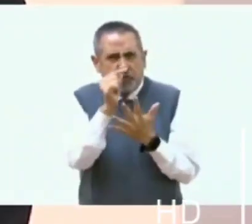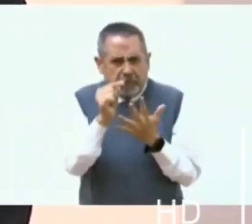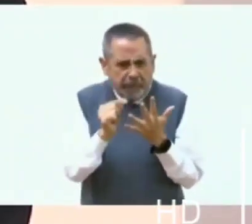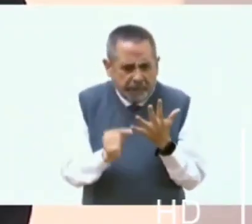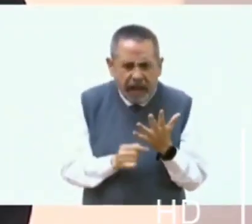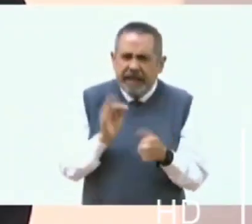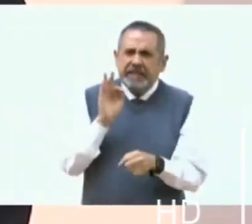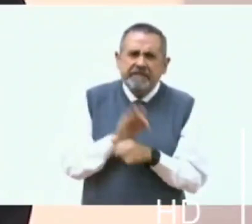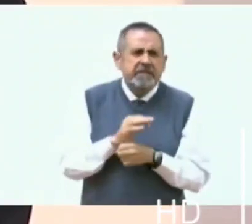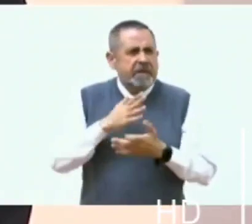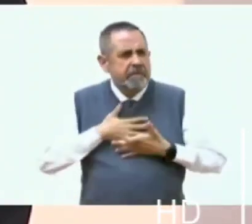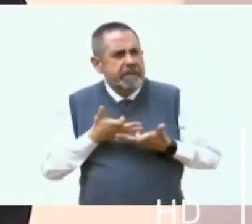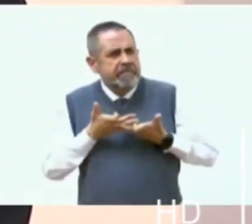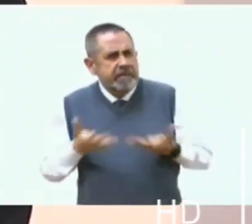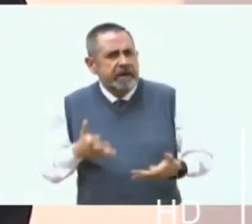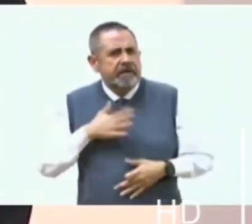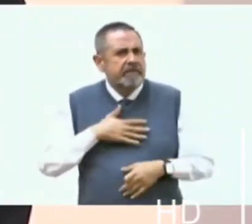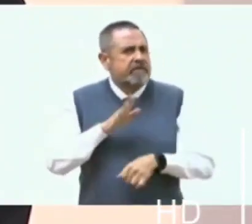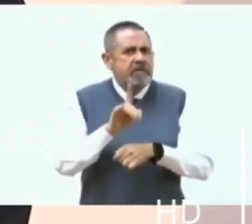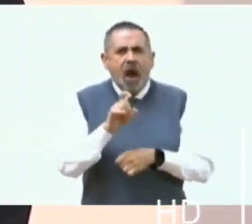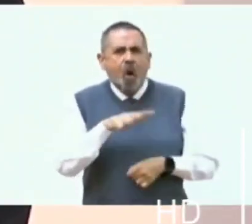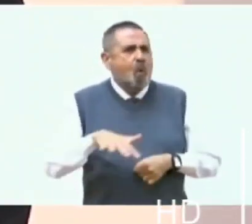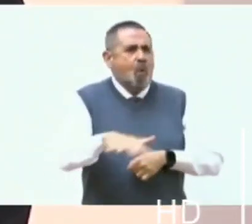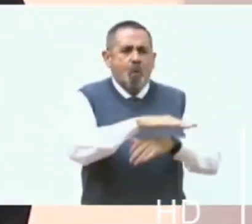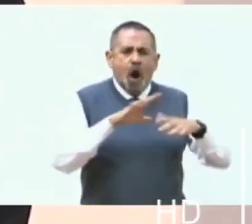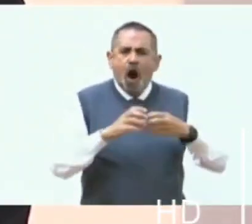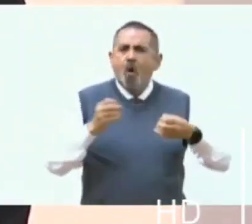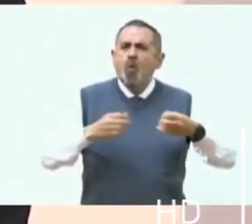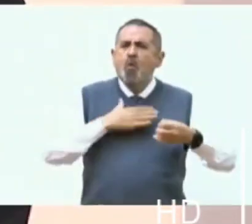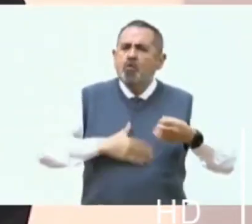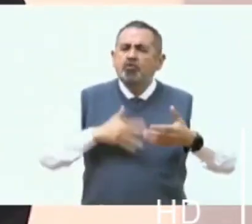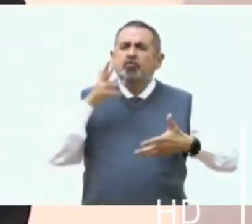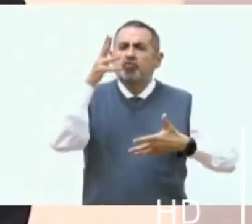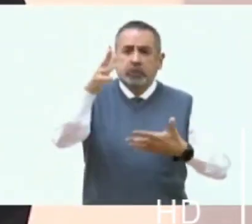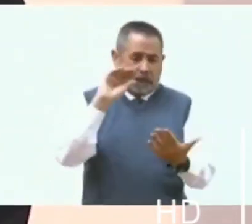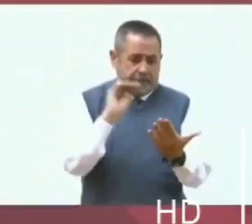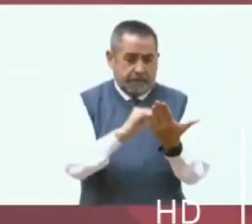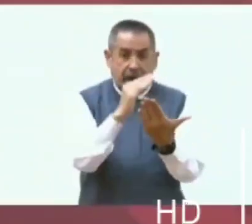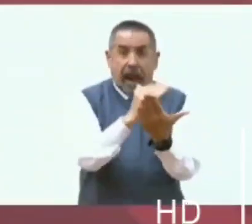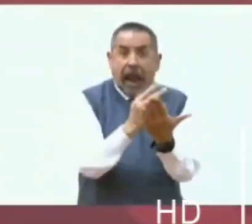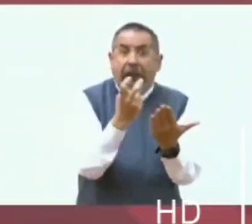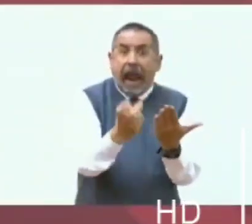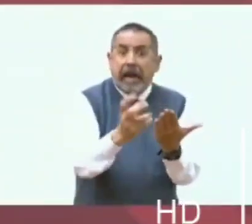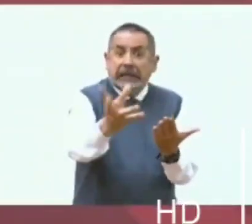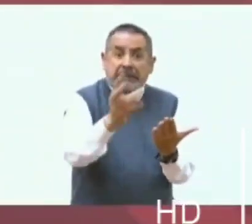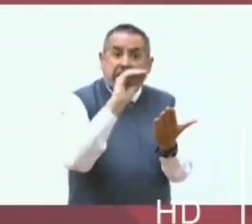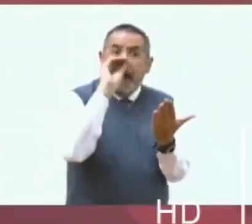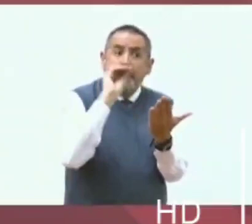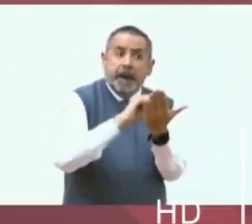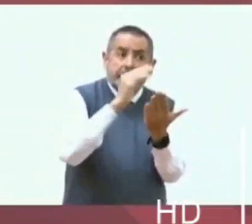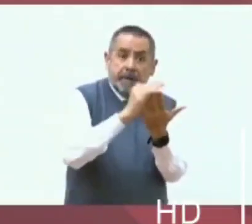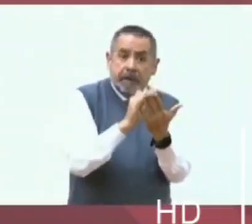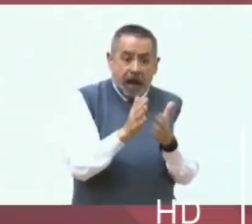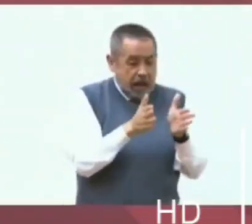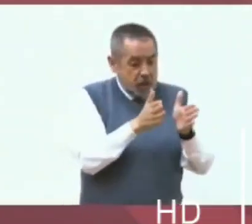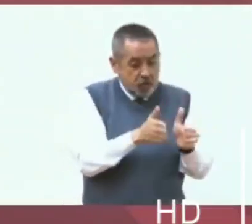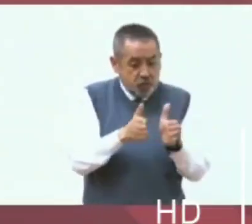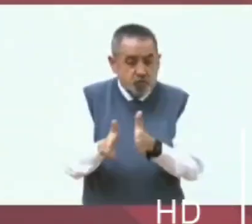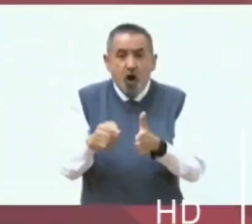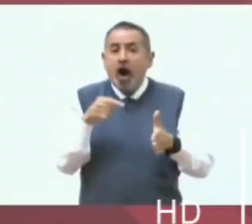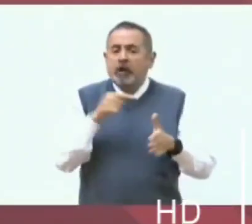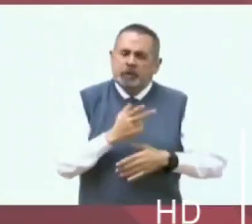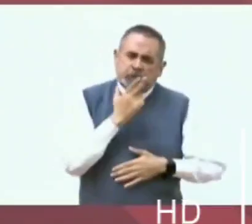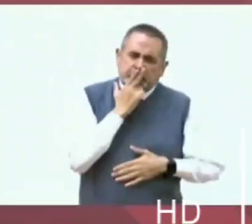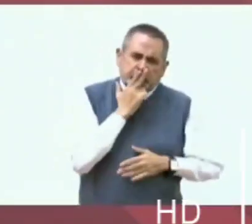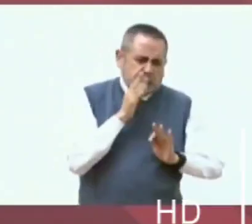las tierras y aguas, por alcanzar la justicia, estaban representados en esos documentos que